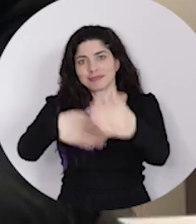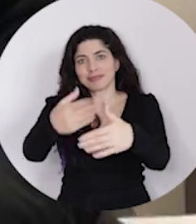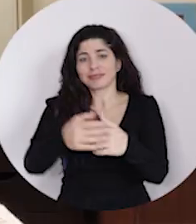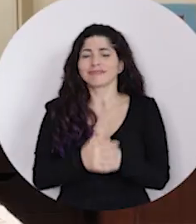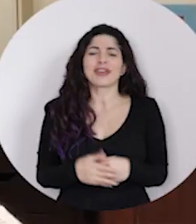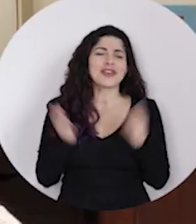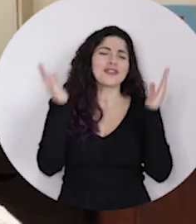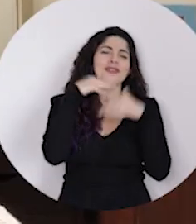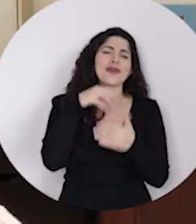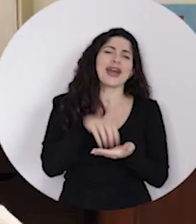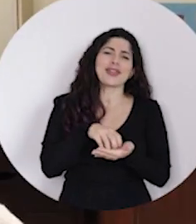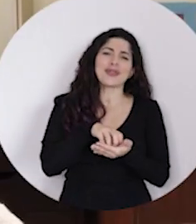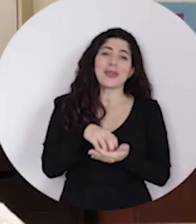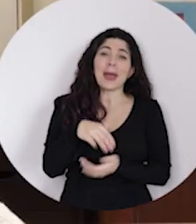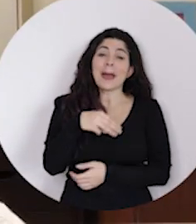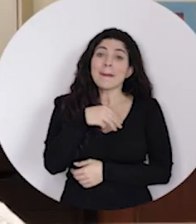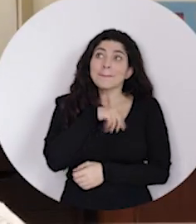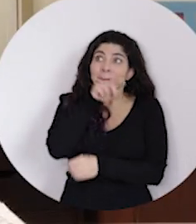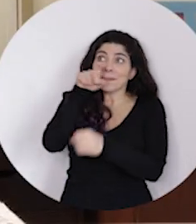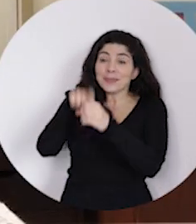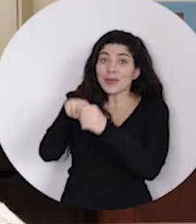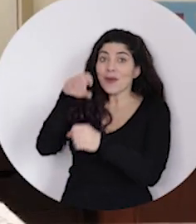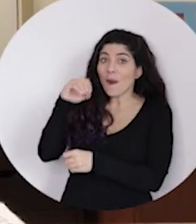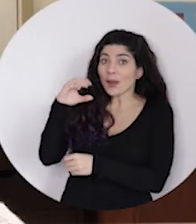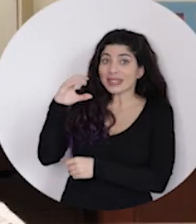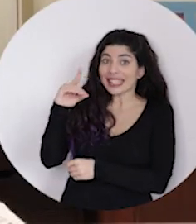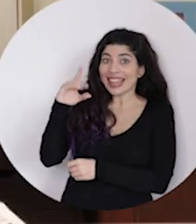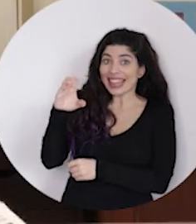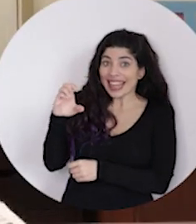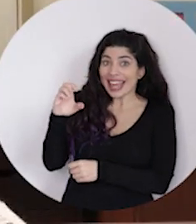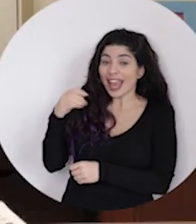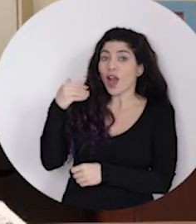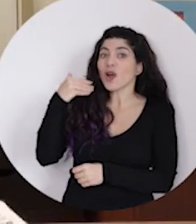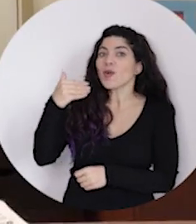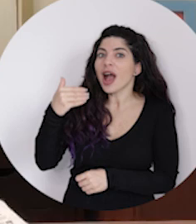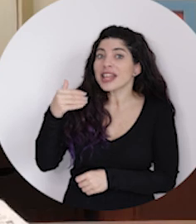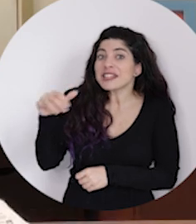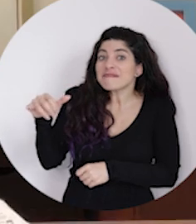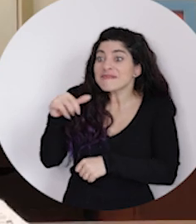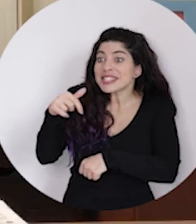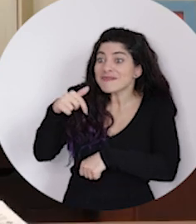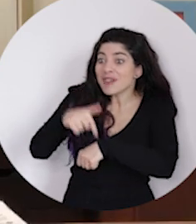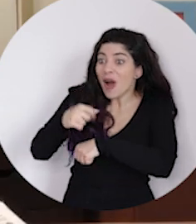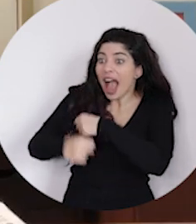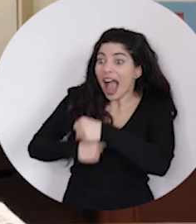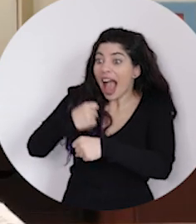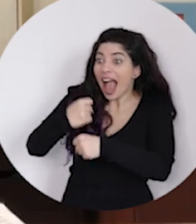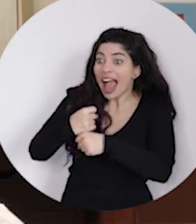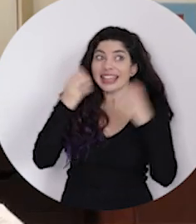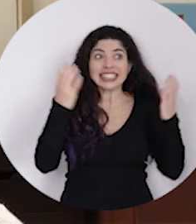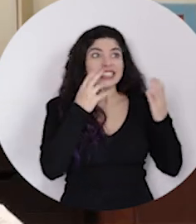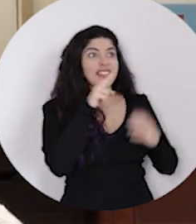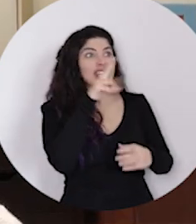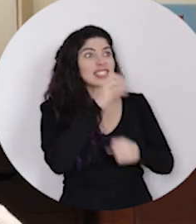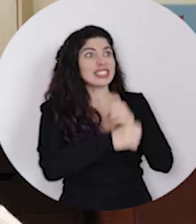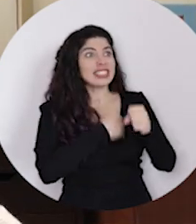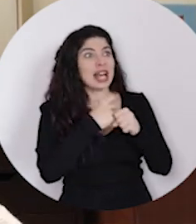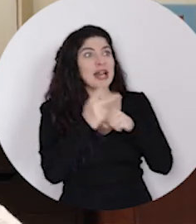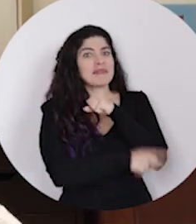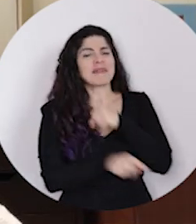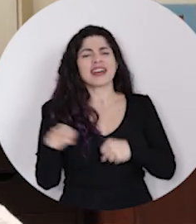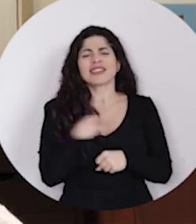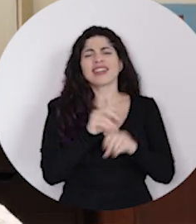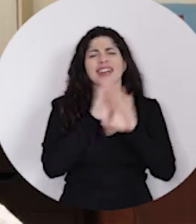posteriormente. No tengo duda de que unirnos a la OCDE y hacerlo justo en el año en que celebramos el Bicentenario